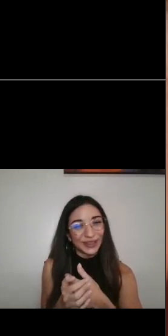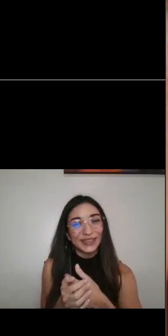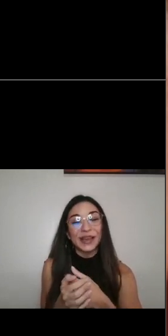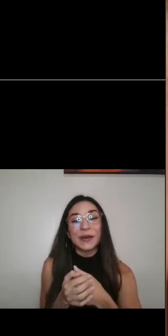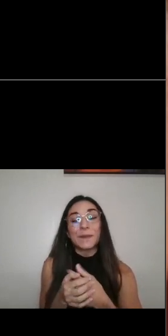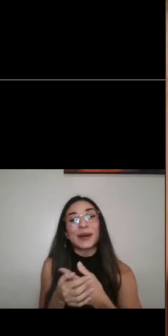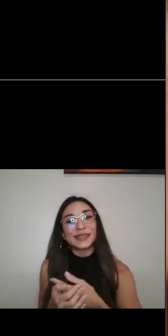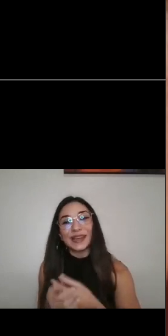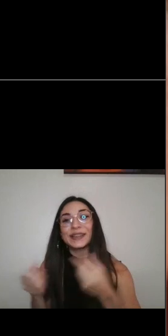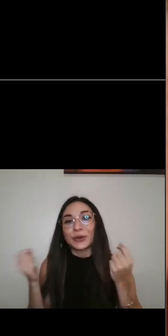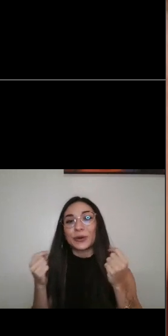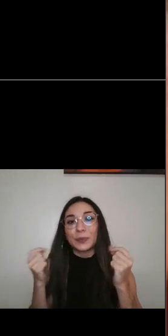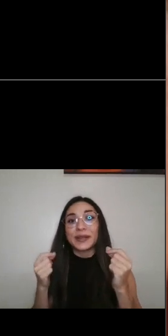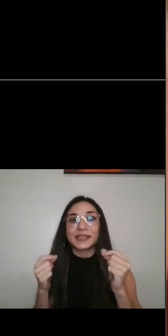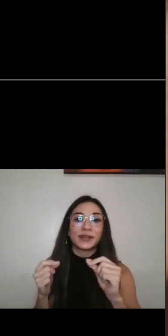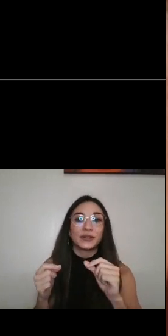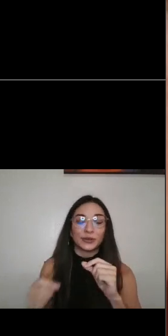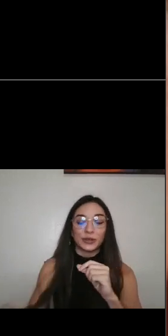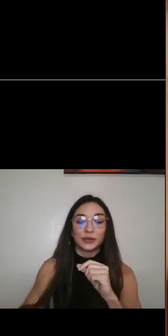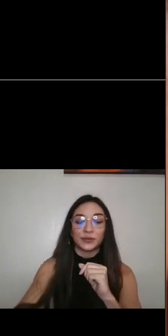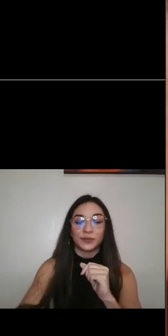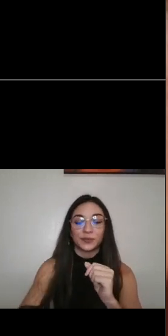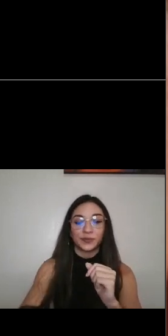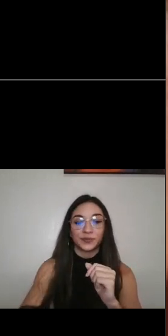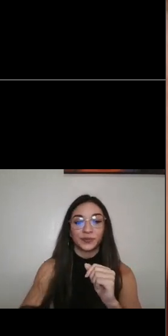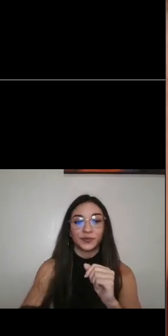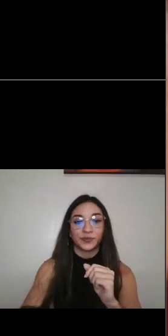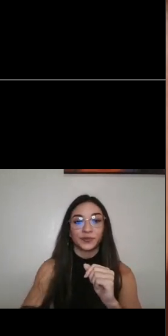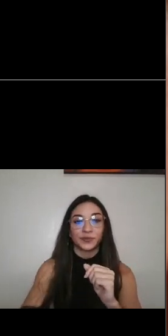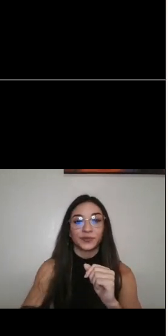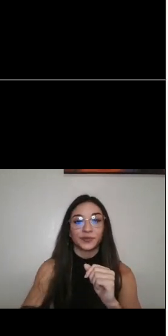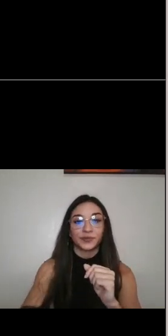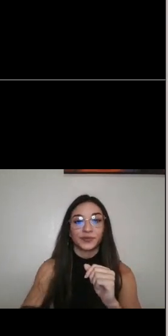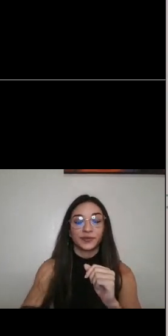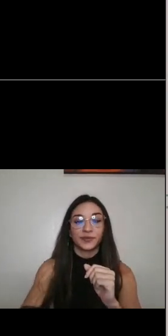funciones más allá de solo percibir los sonidos.